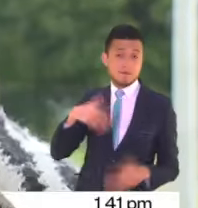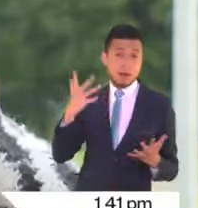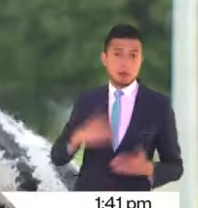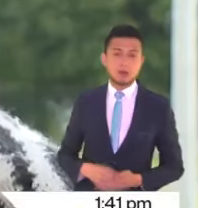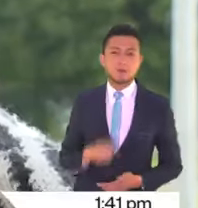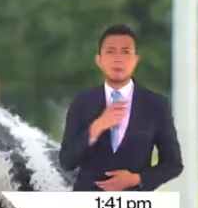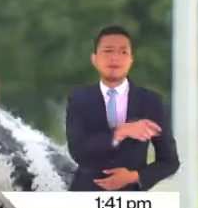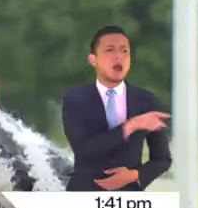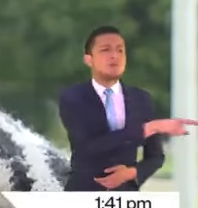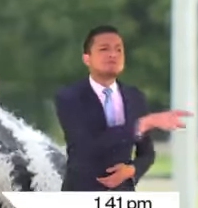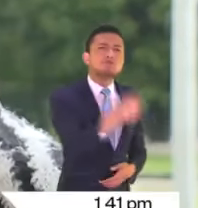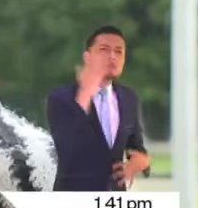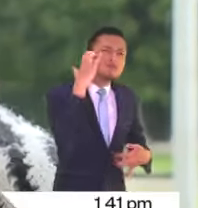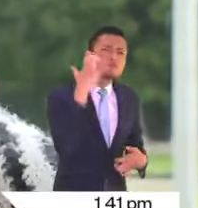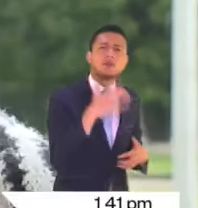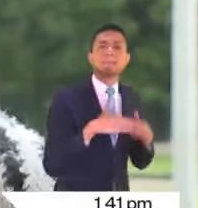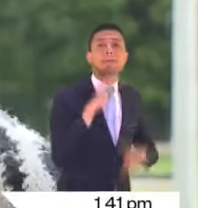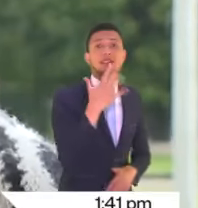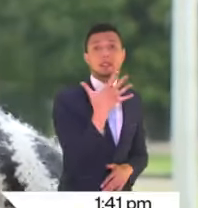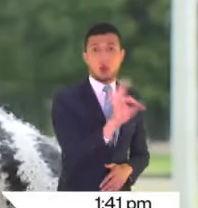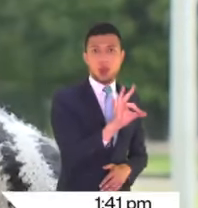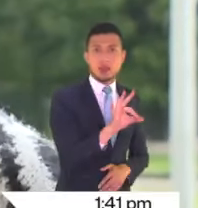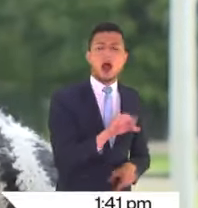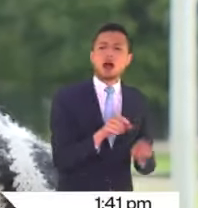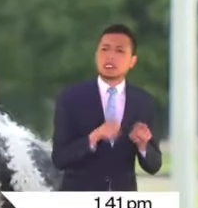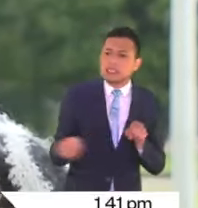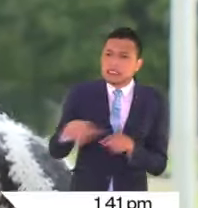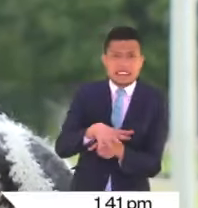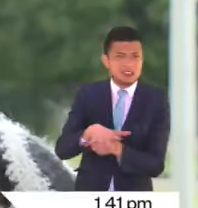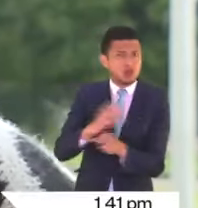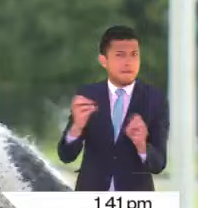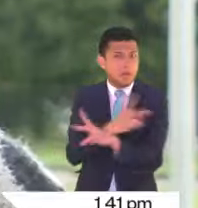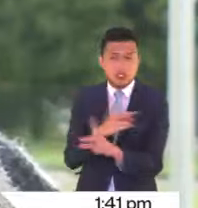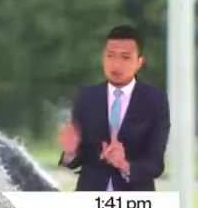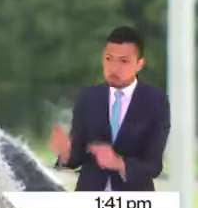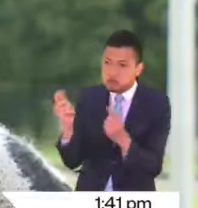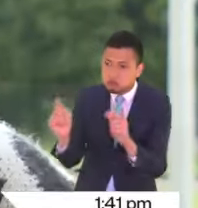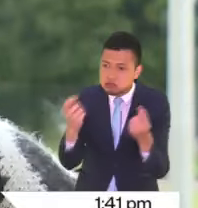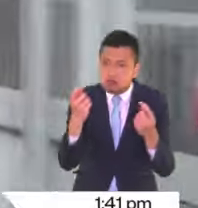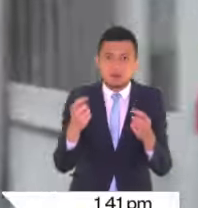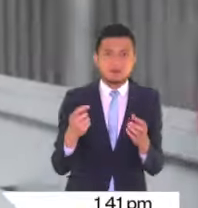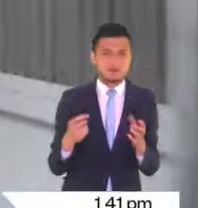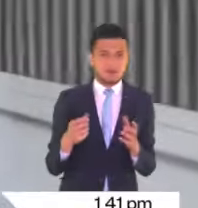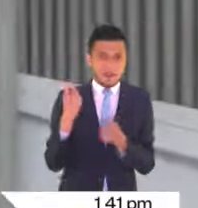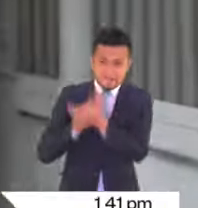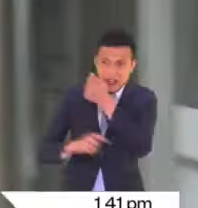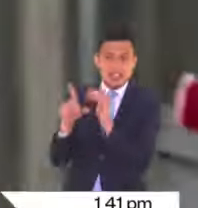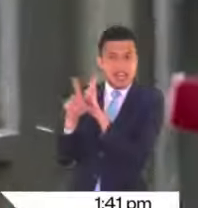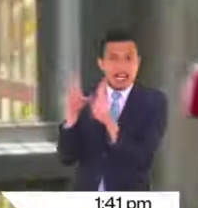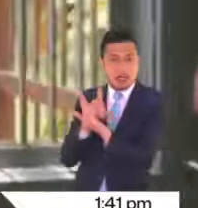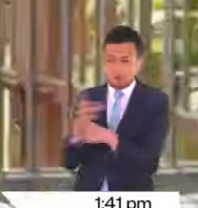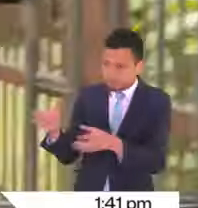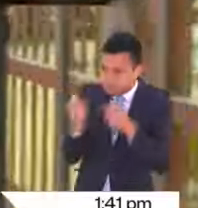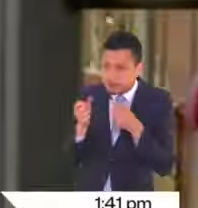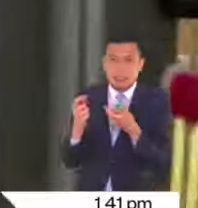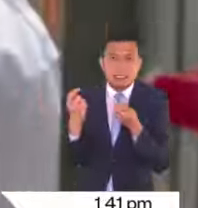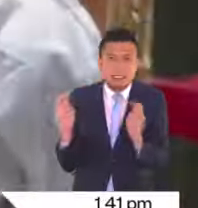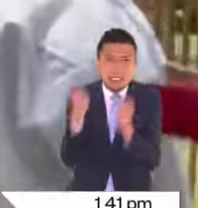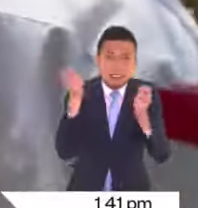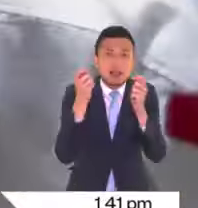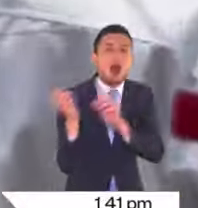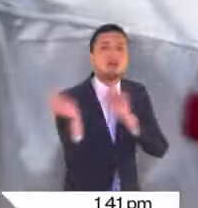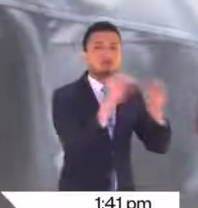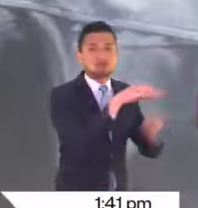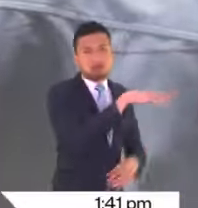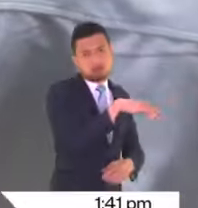grandes simios que han sido todos rescatados de situaciones de violencia, de tráfico ilegal. Si todo sale bien, como está planeado,